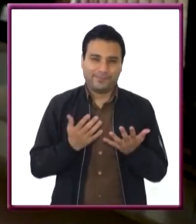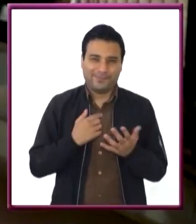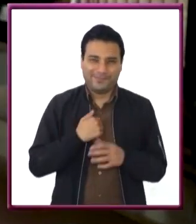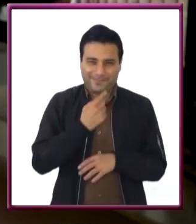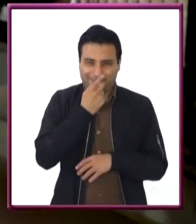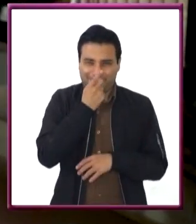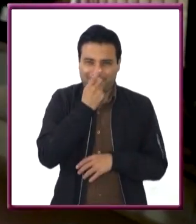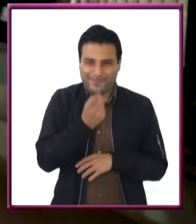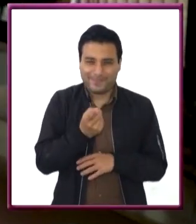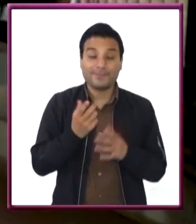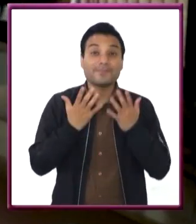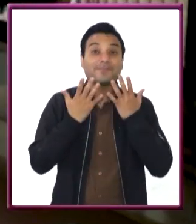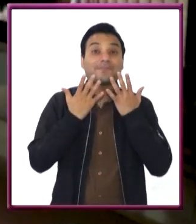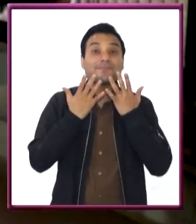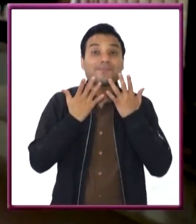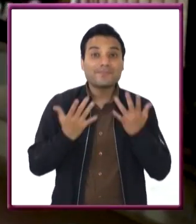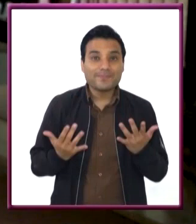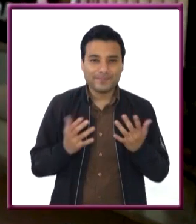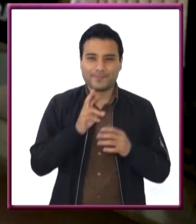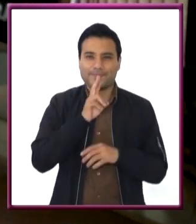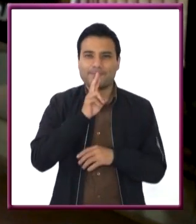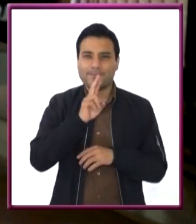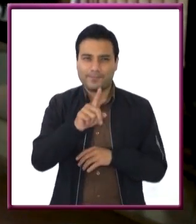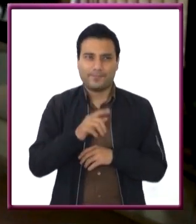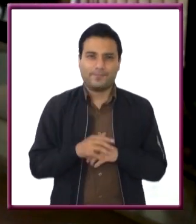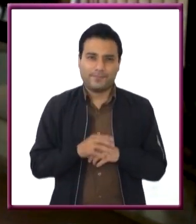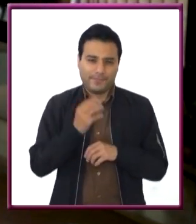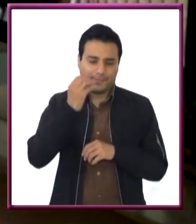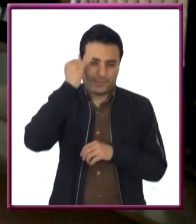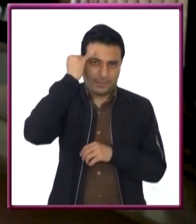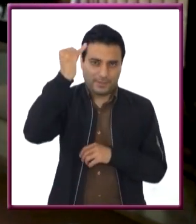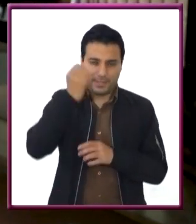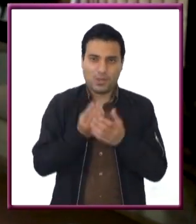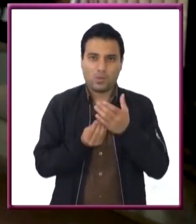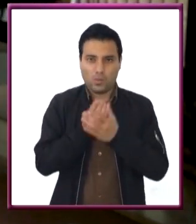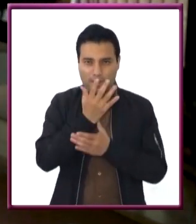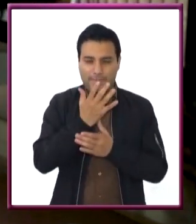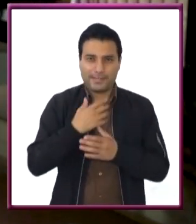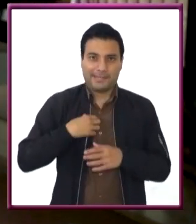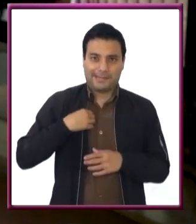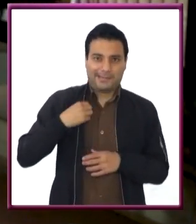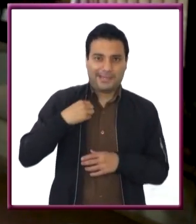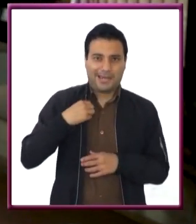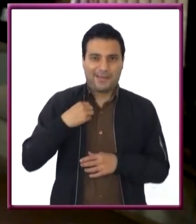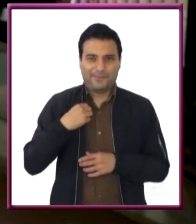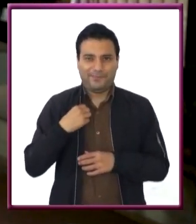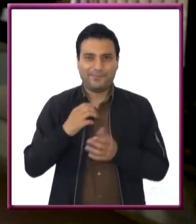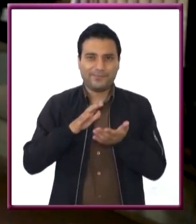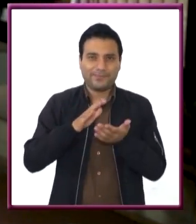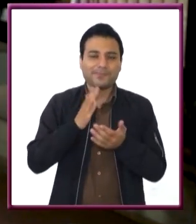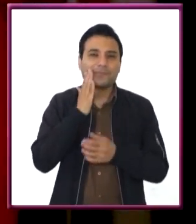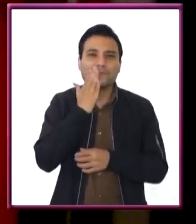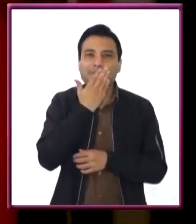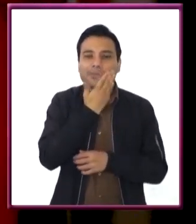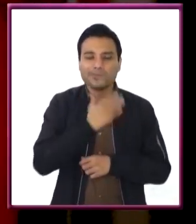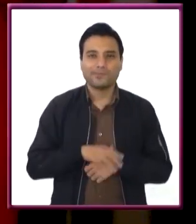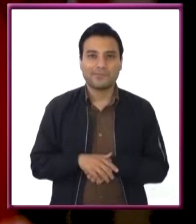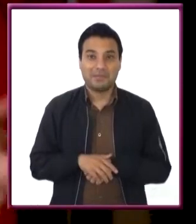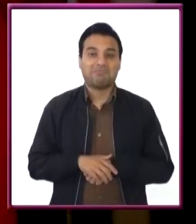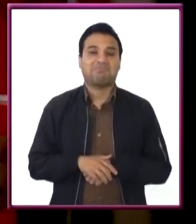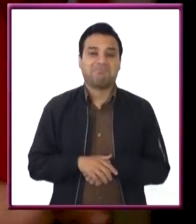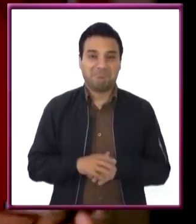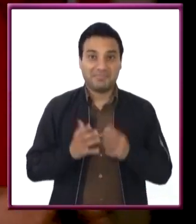idea, como bien ya dijiste, pues de poner servilletas de tela ahí a un lado en la mesa. Muy